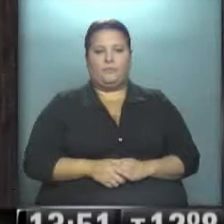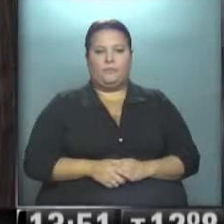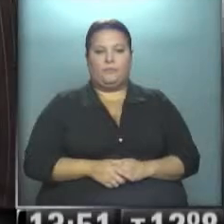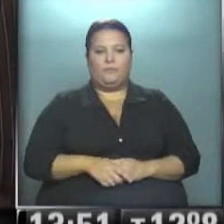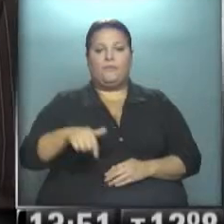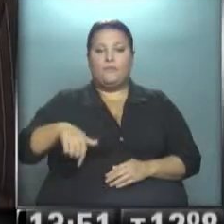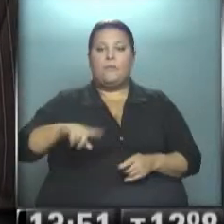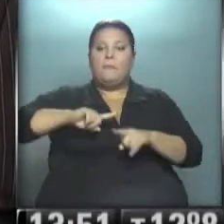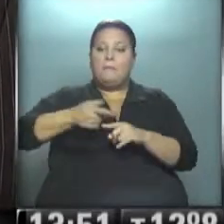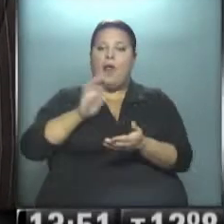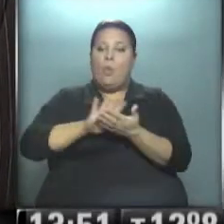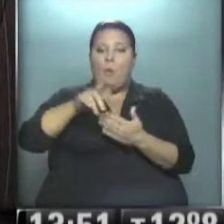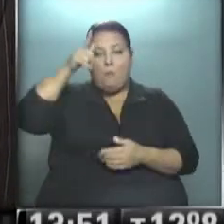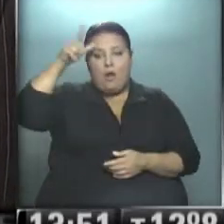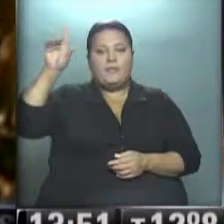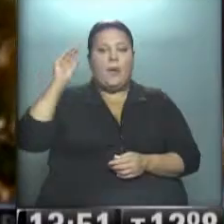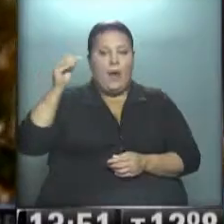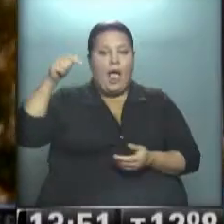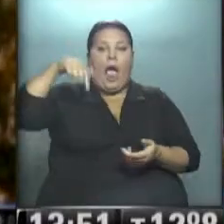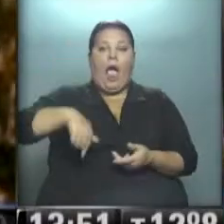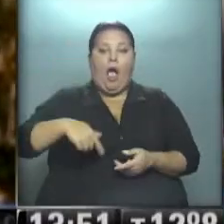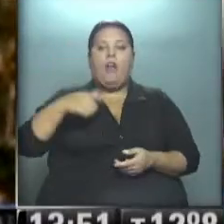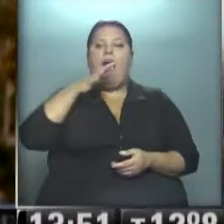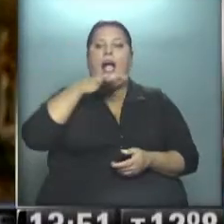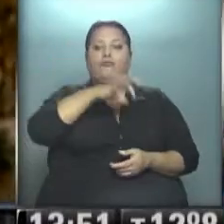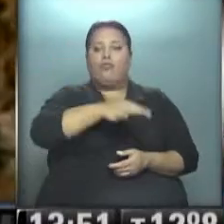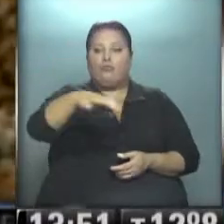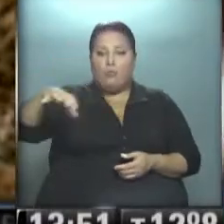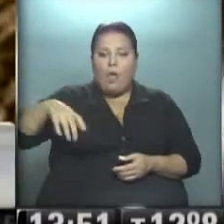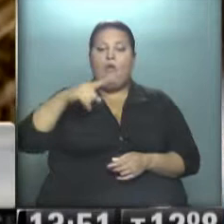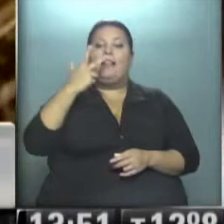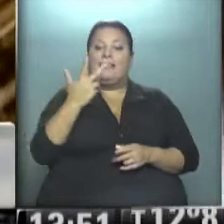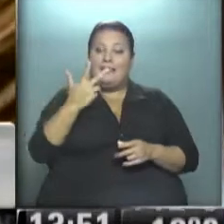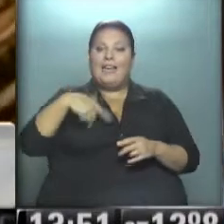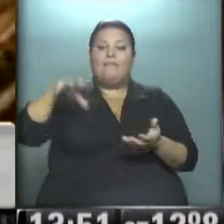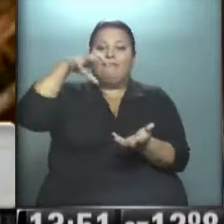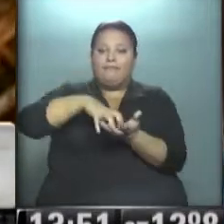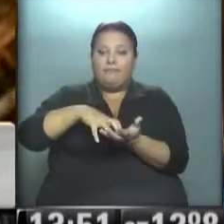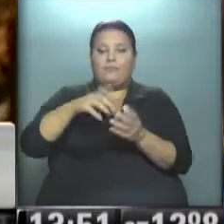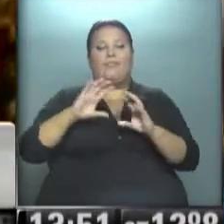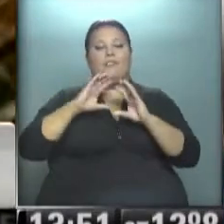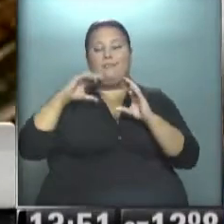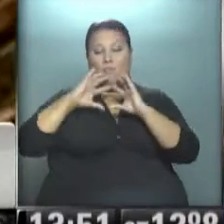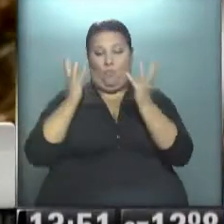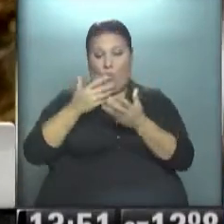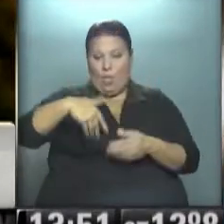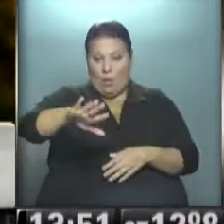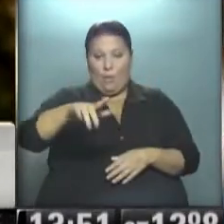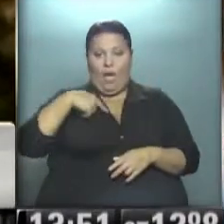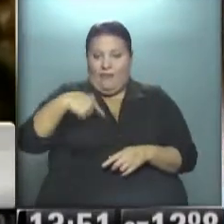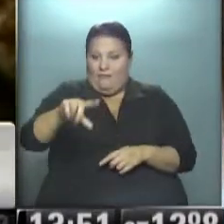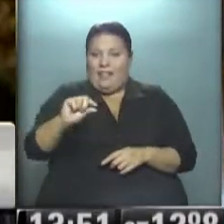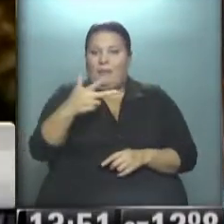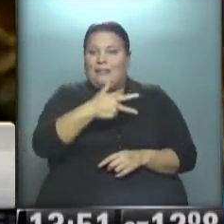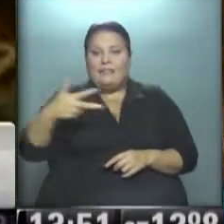y luego a huelga policial en brasil esta vez afecta a 14 estados tres de ellos serán sedes de la copa del mundo que está a poco menos